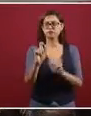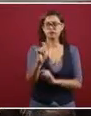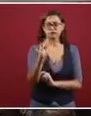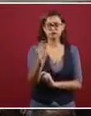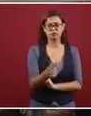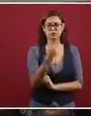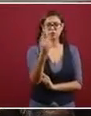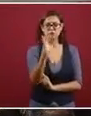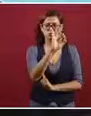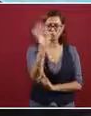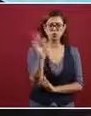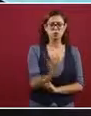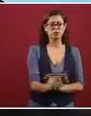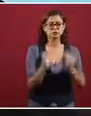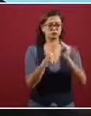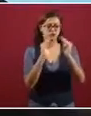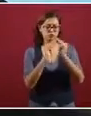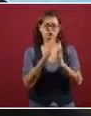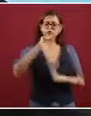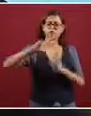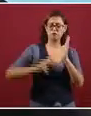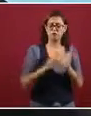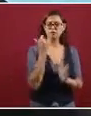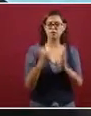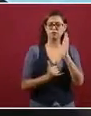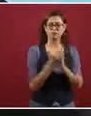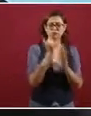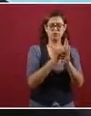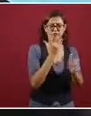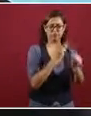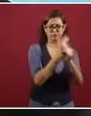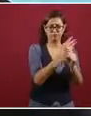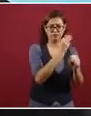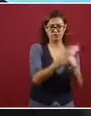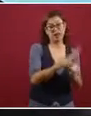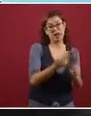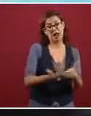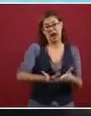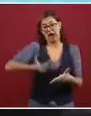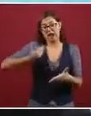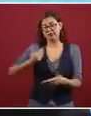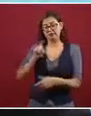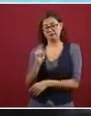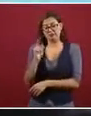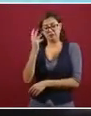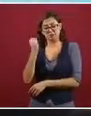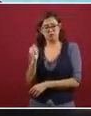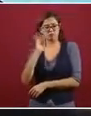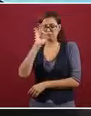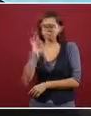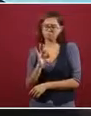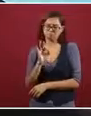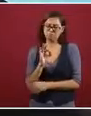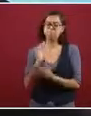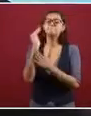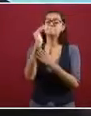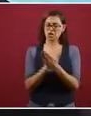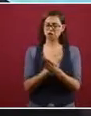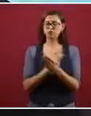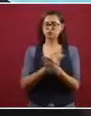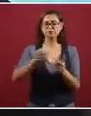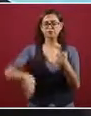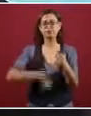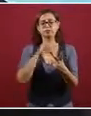21% en las viviendas reconstruidas en lugar del 29% como se señaló por la administración pasada. 2.